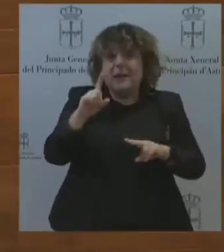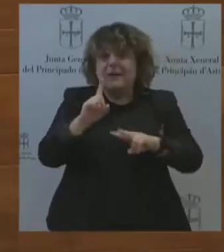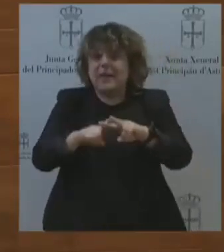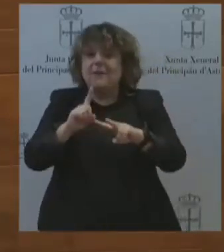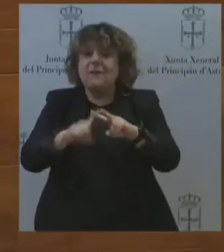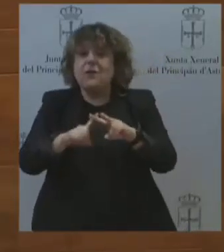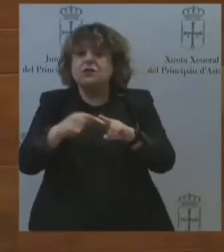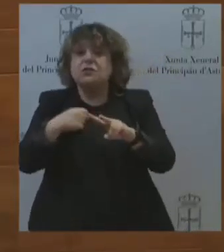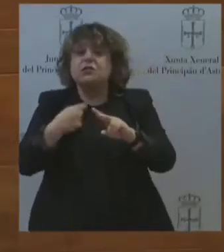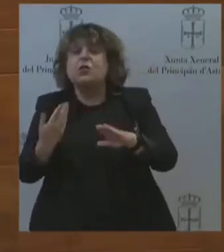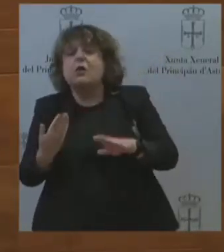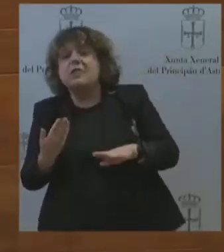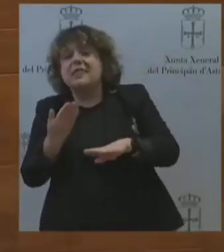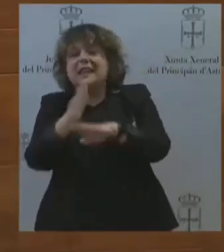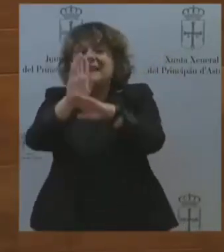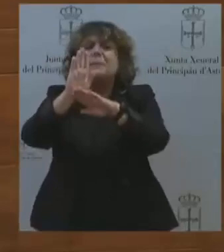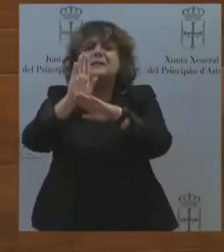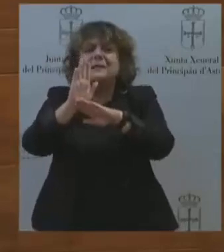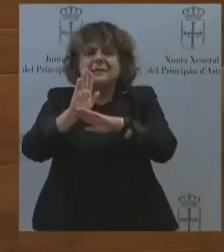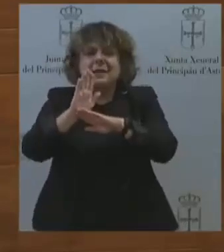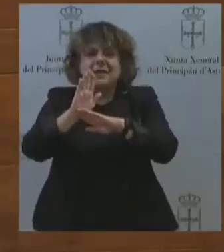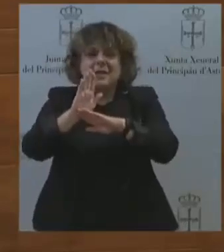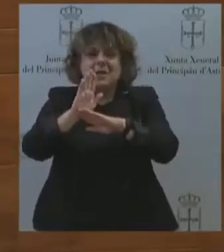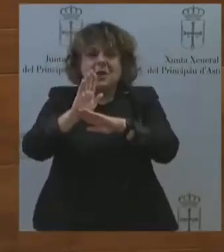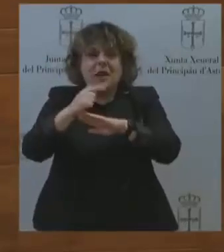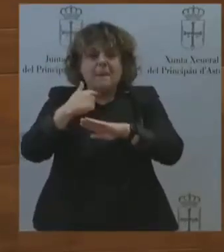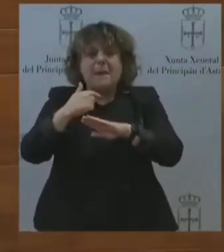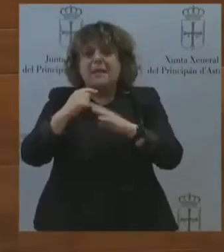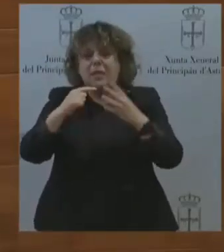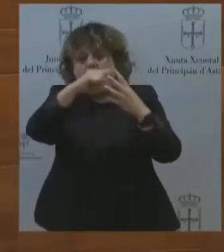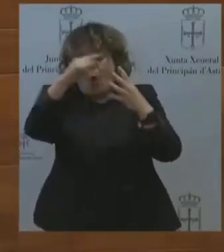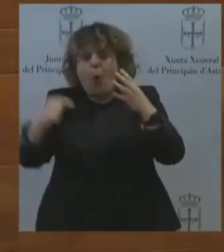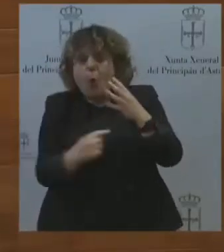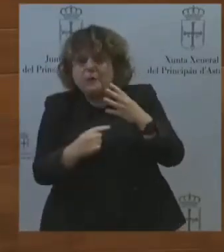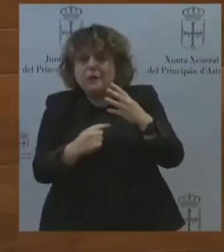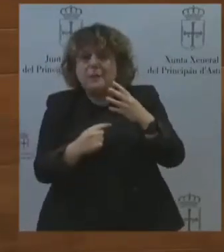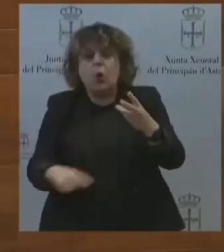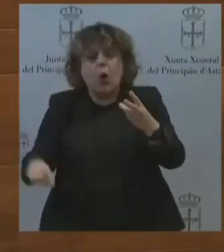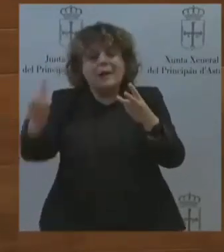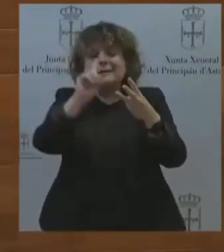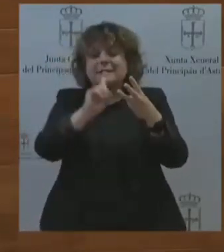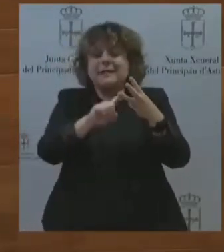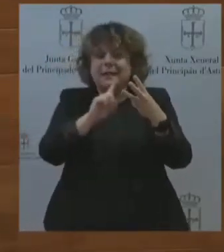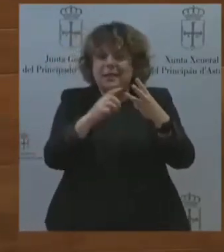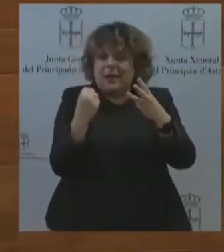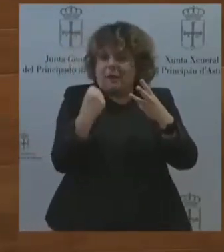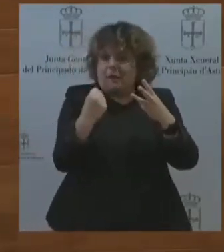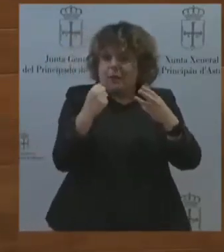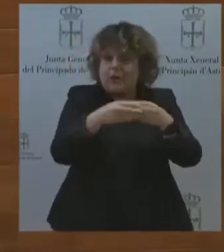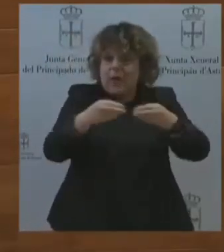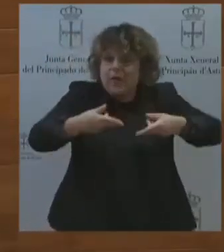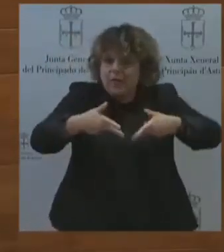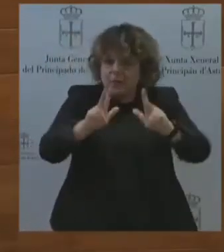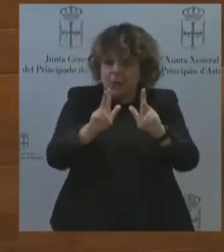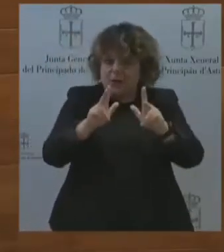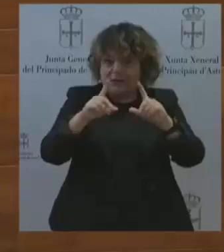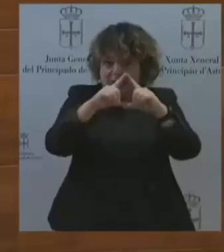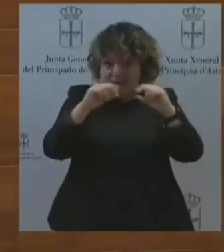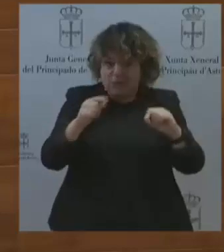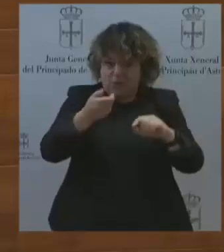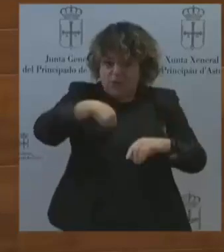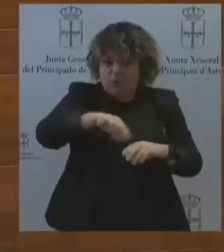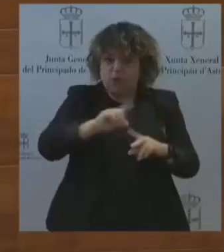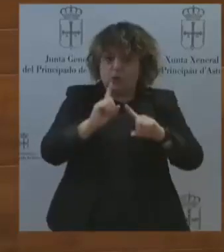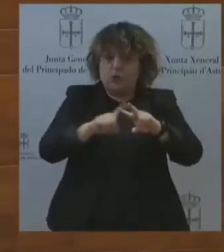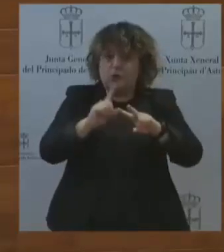ser la última a la tercera fuerza democrática de nuestra región, a pesar del cordón antidemocrático que ha ejercido